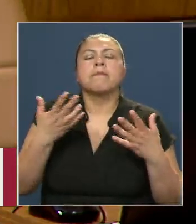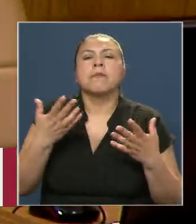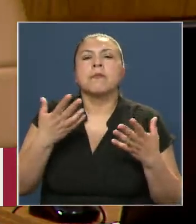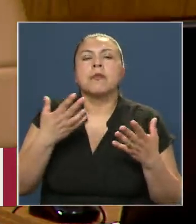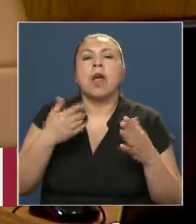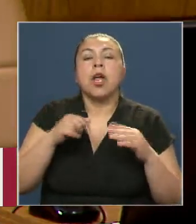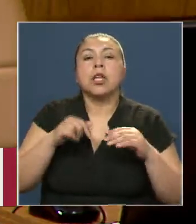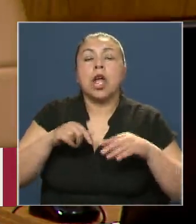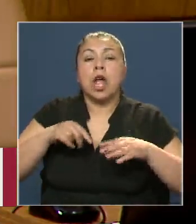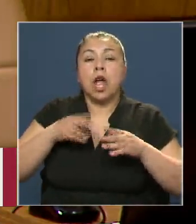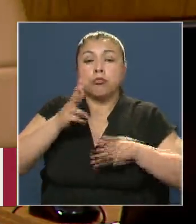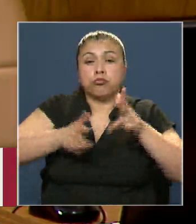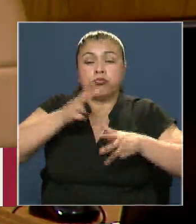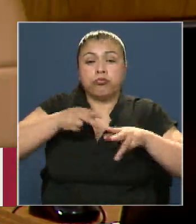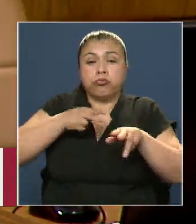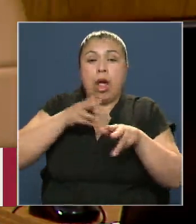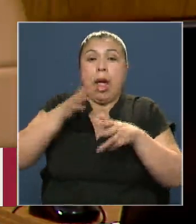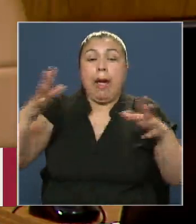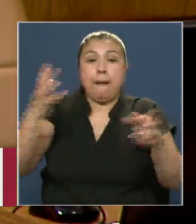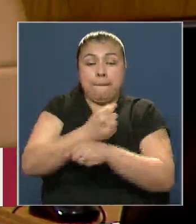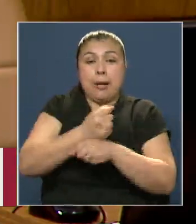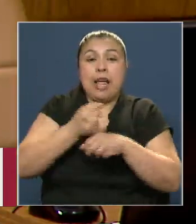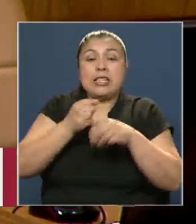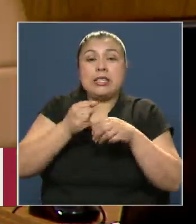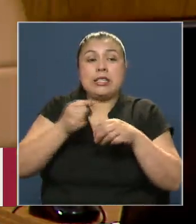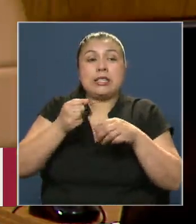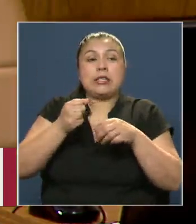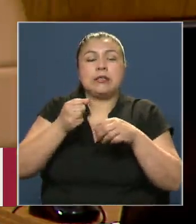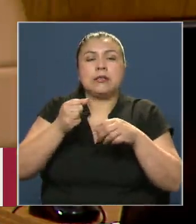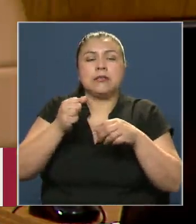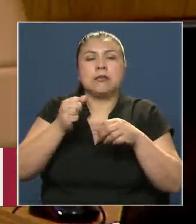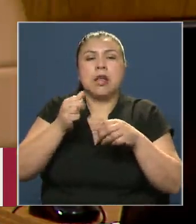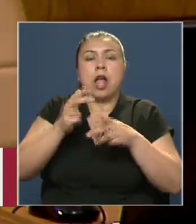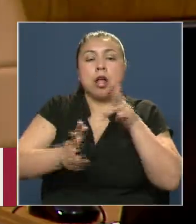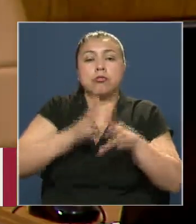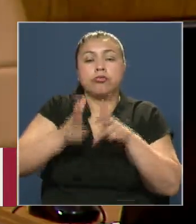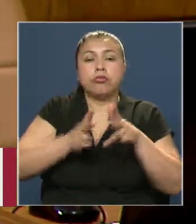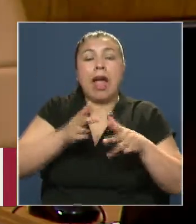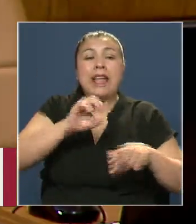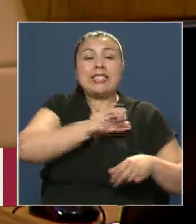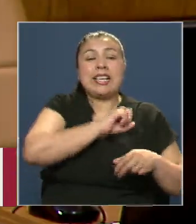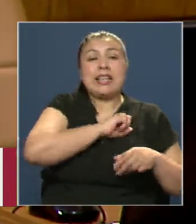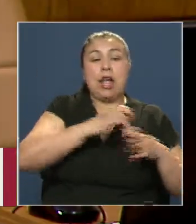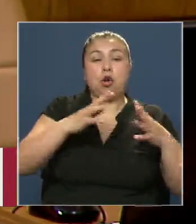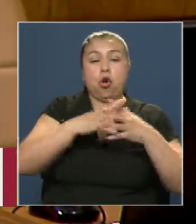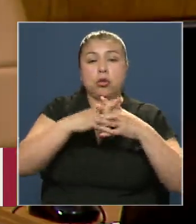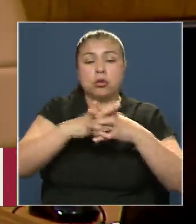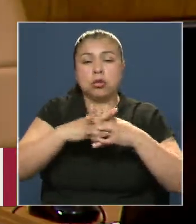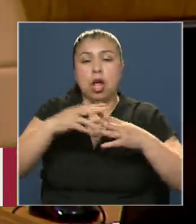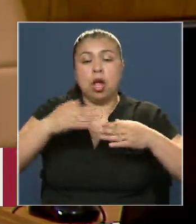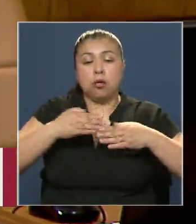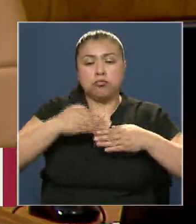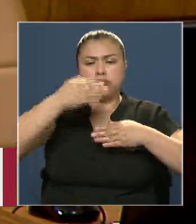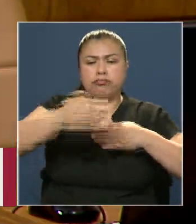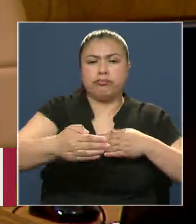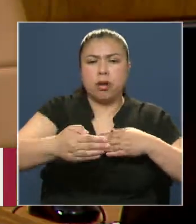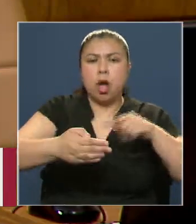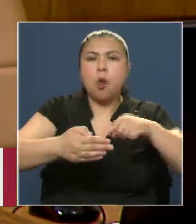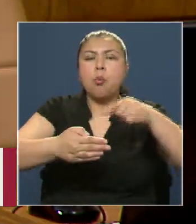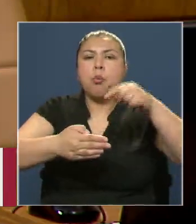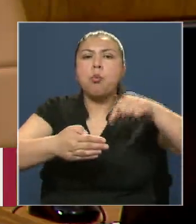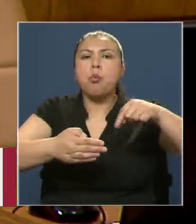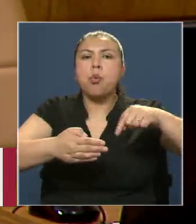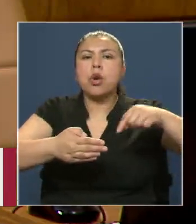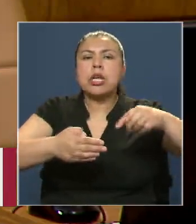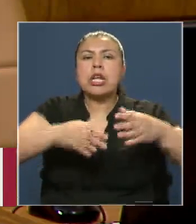comuna de Curicó del tren rápido expreso que tiene Santiago-Chillán o Chillán-Santiago, y por qué razón